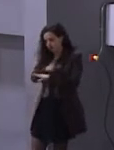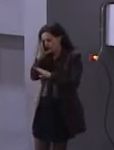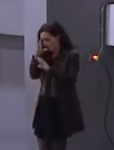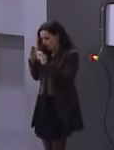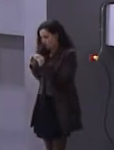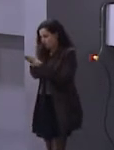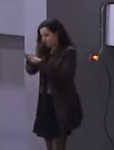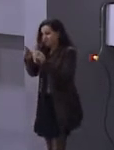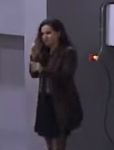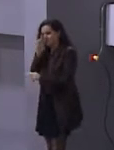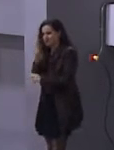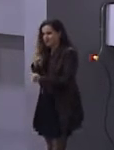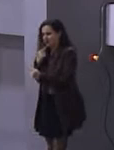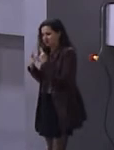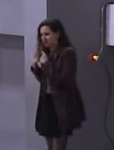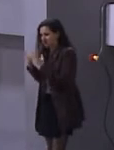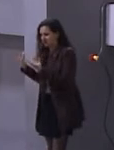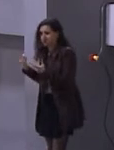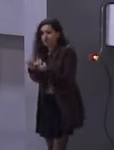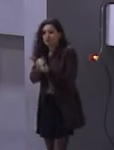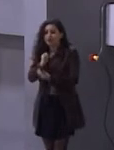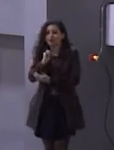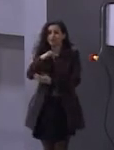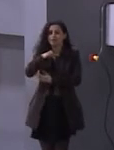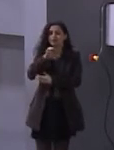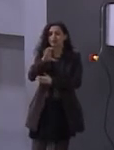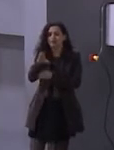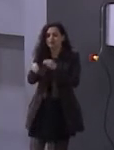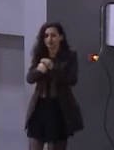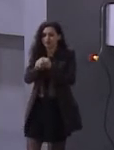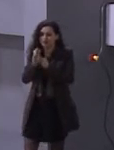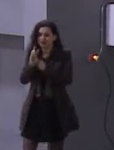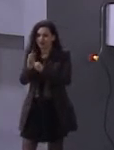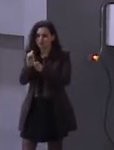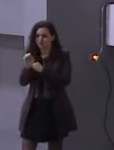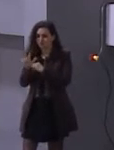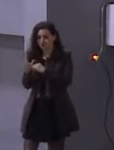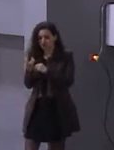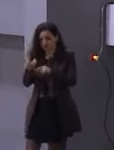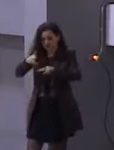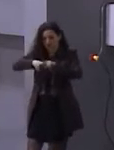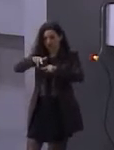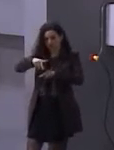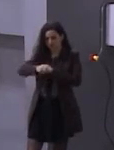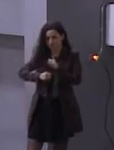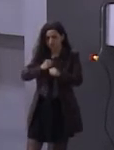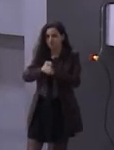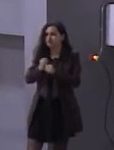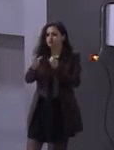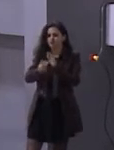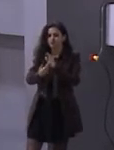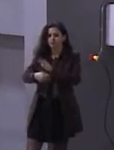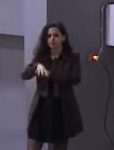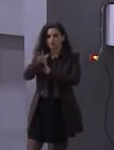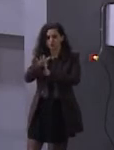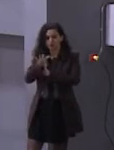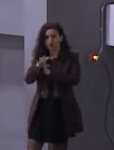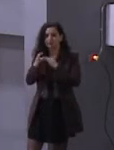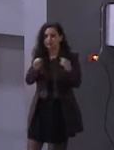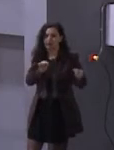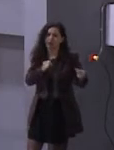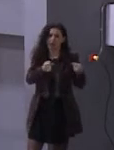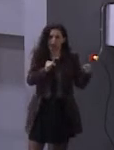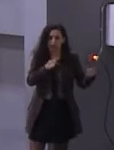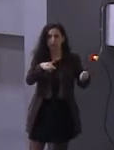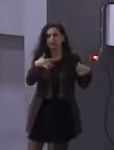cómo distribuir ese IPC más 3.5, que es lo adicional para el 2019. Entonces hubo una gran controversia